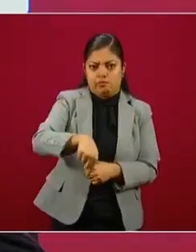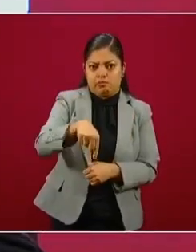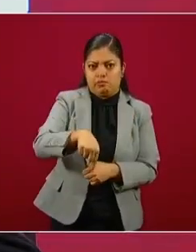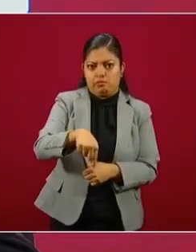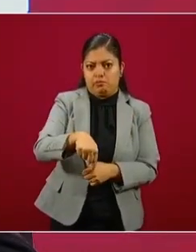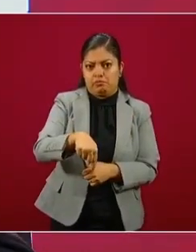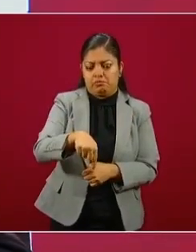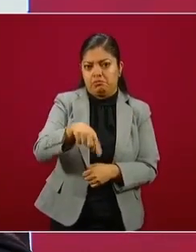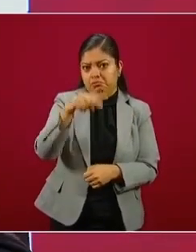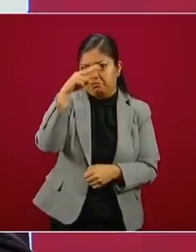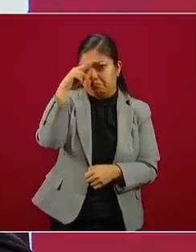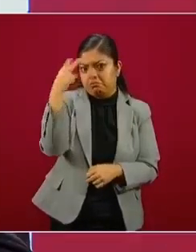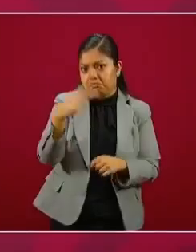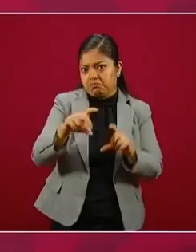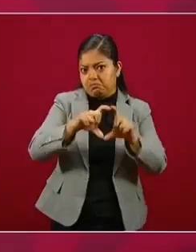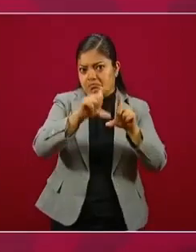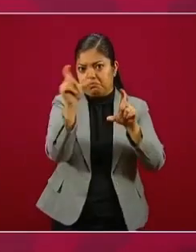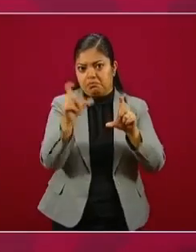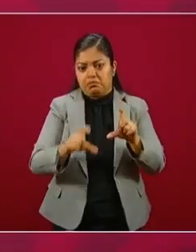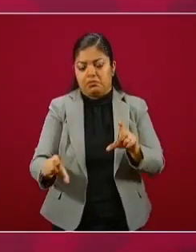país.